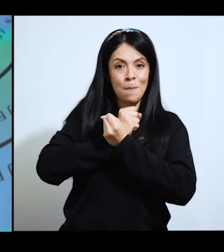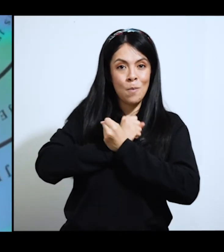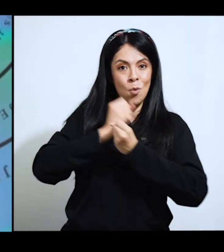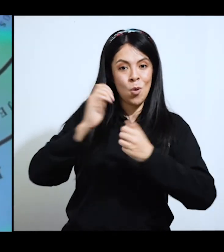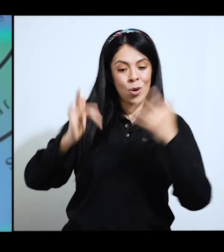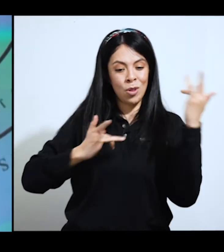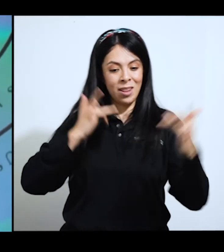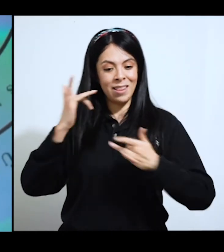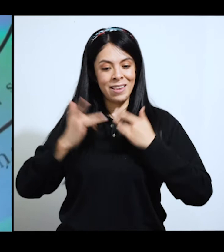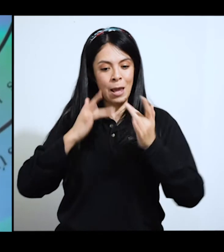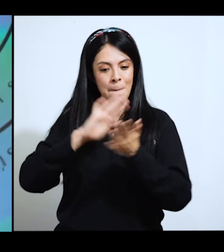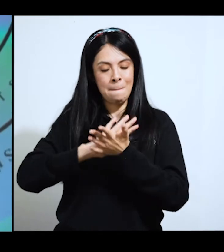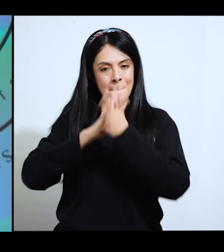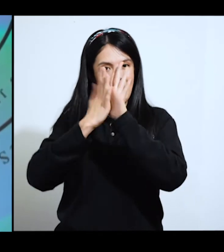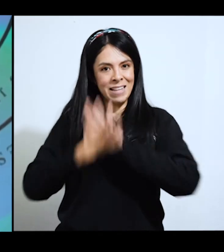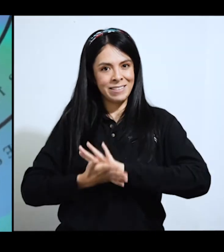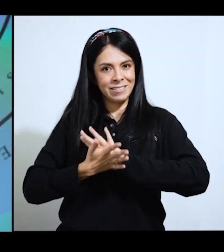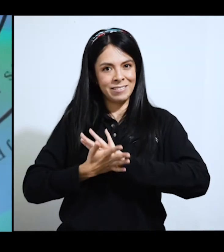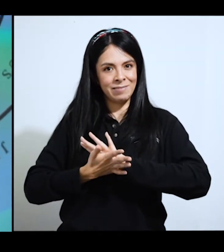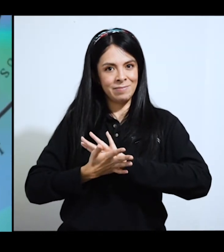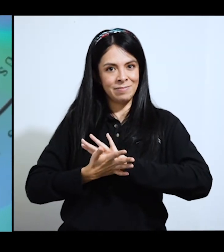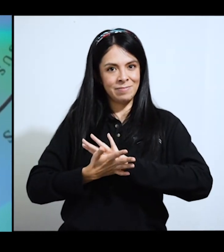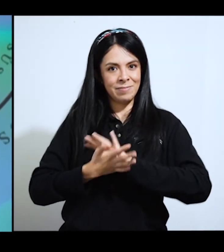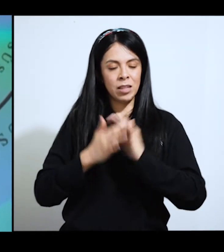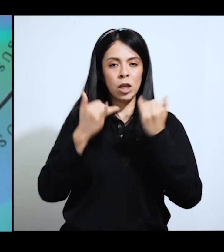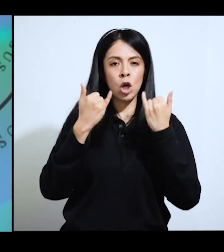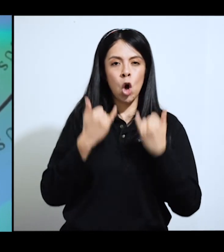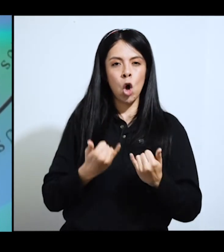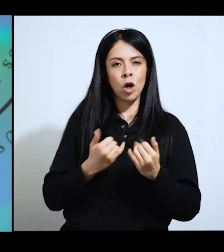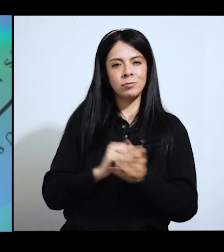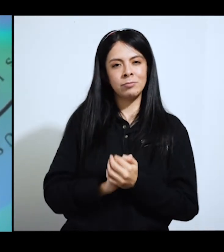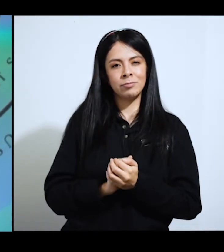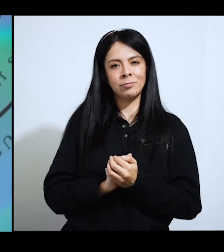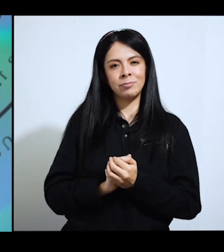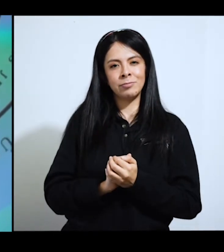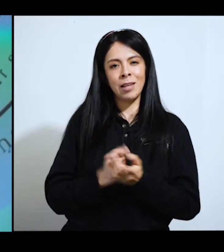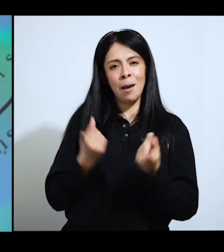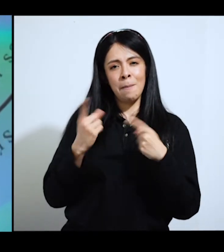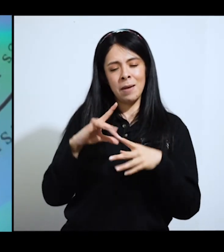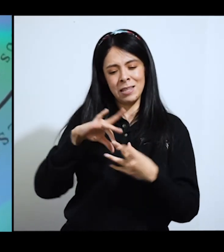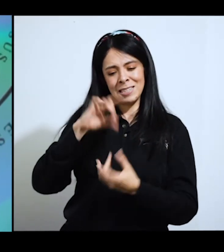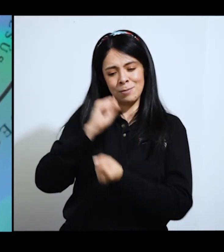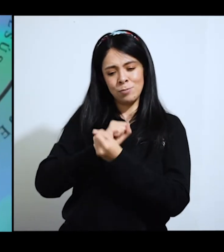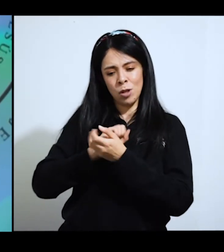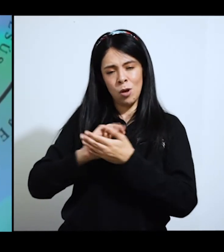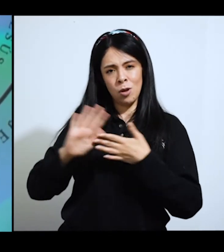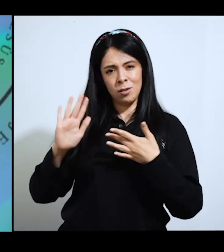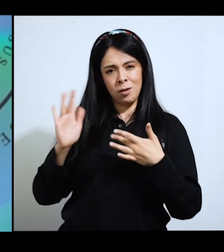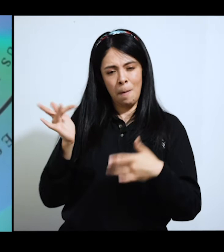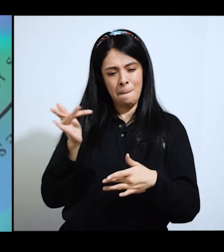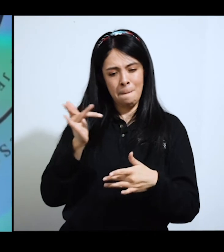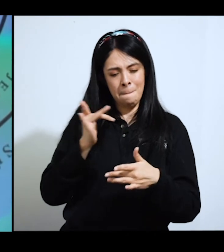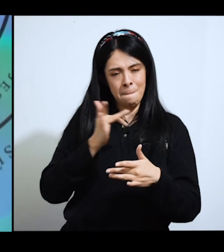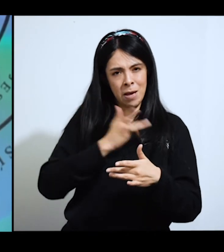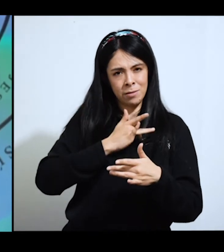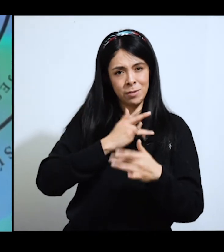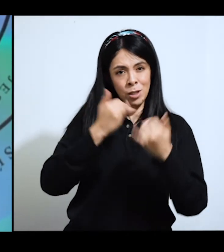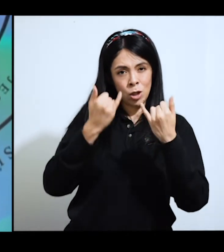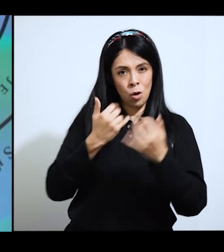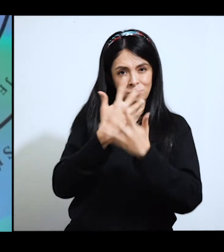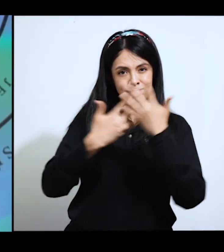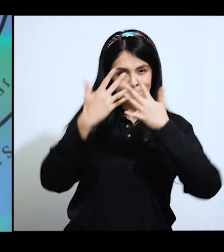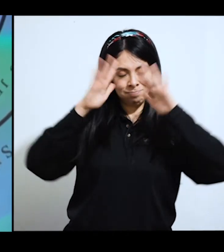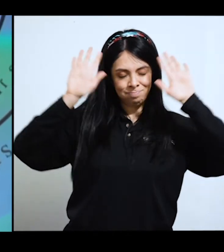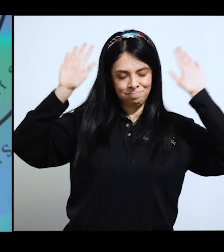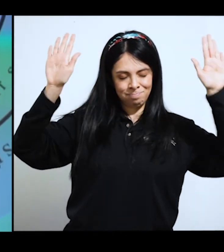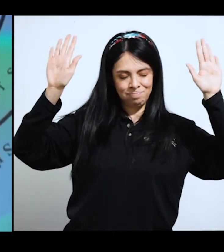de ese espíritu, hoy recibo el Espíritu Santo. Yo invito a que ahí levanten sus manos y van a recibir ese dulce